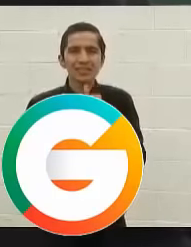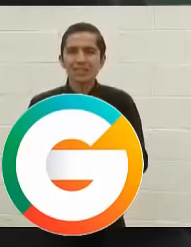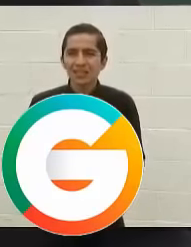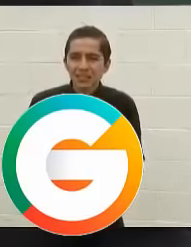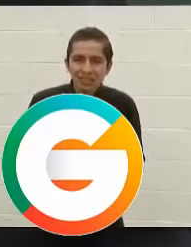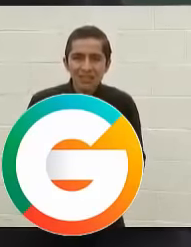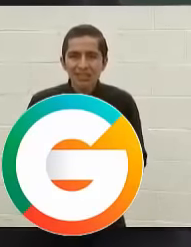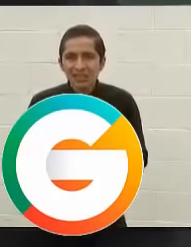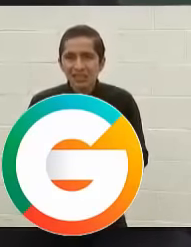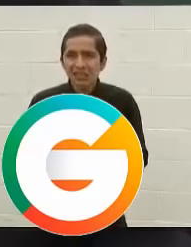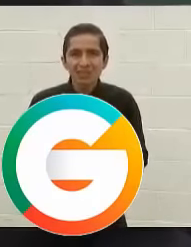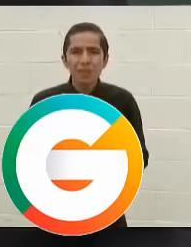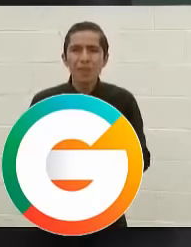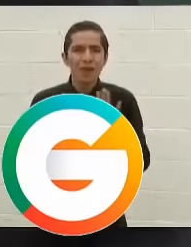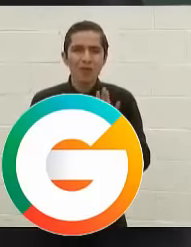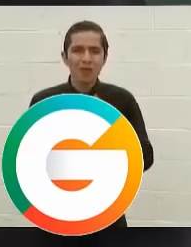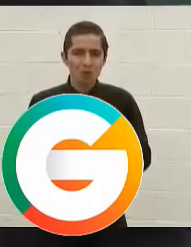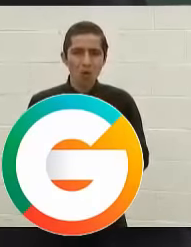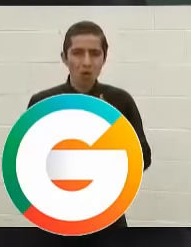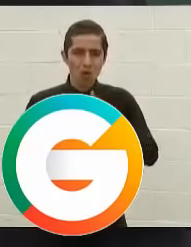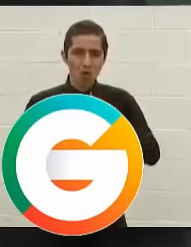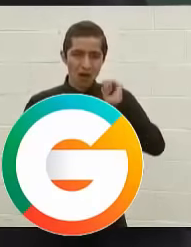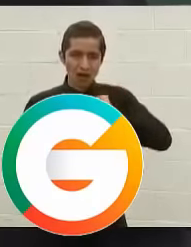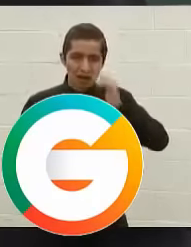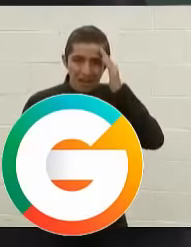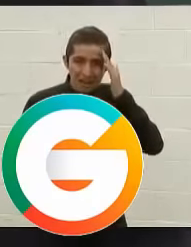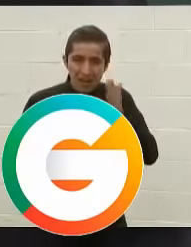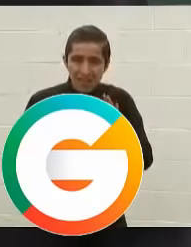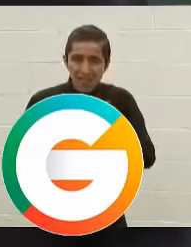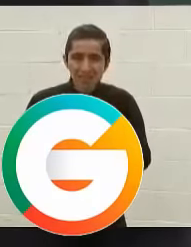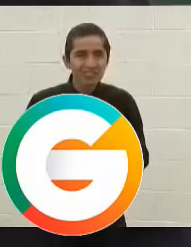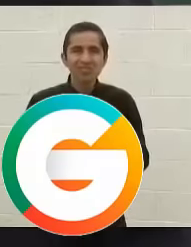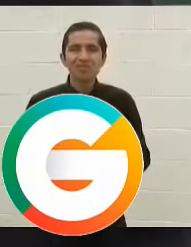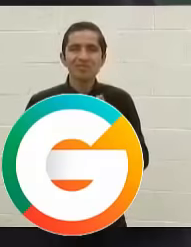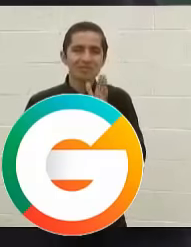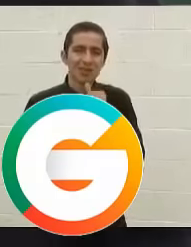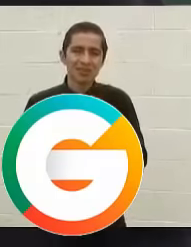no me corresponde proporcionarla.